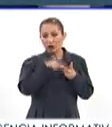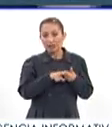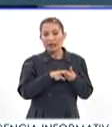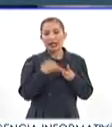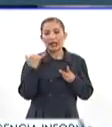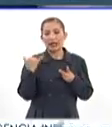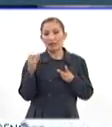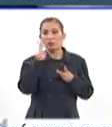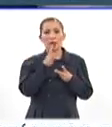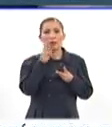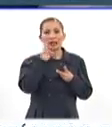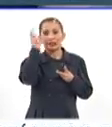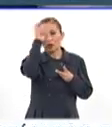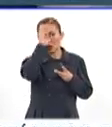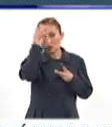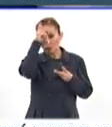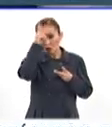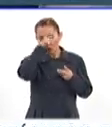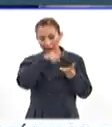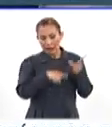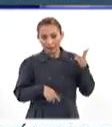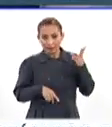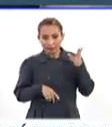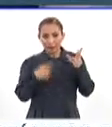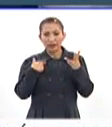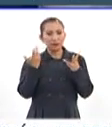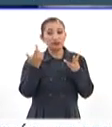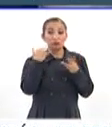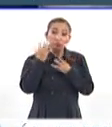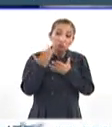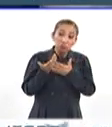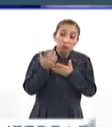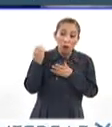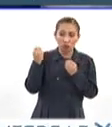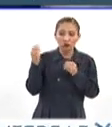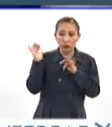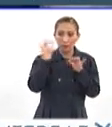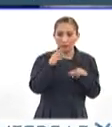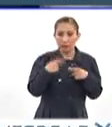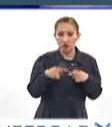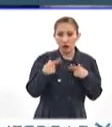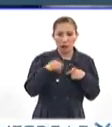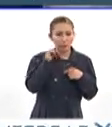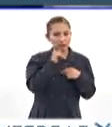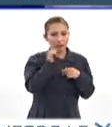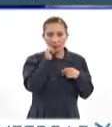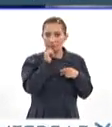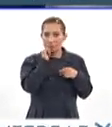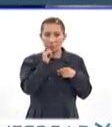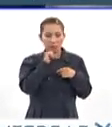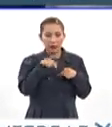psicología y pruebas psicológicas. Pues qué es lo que esperamos, tener mucha afluencia como siempre